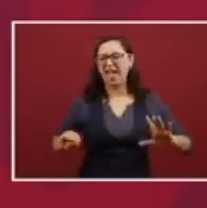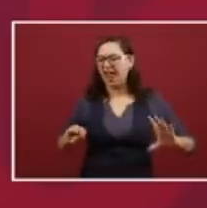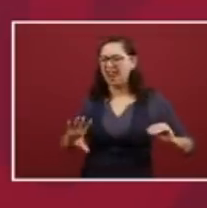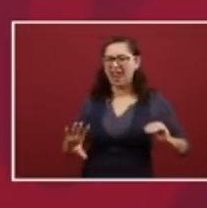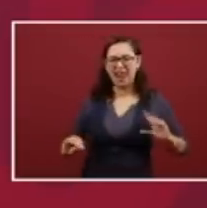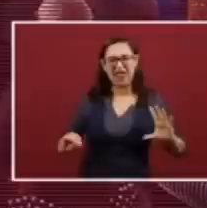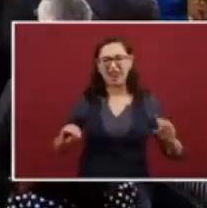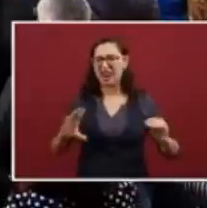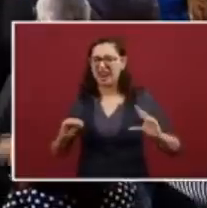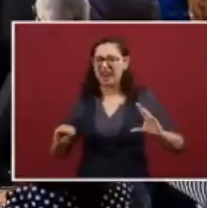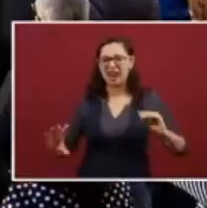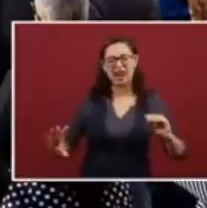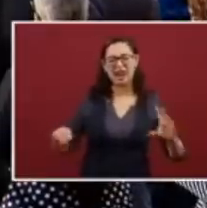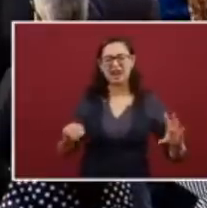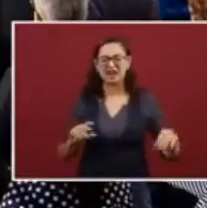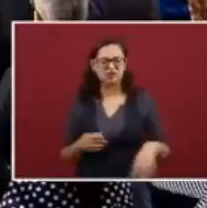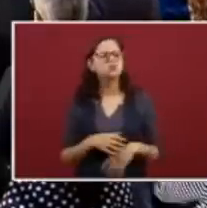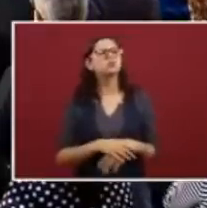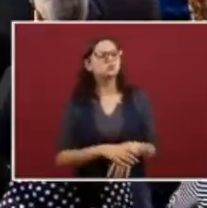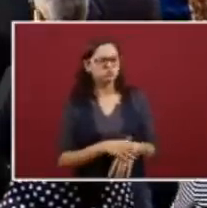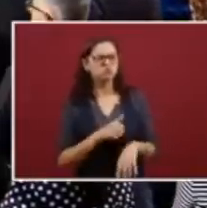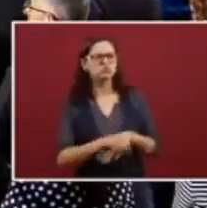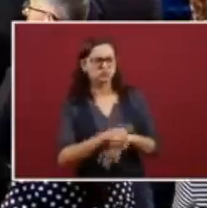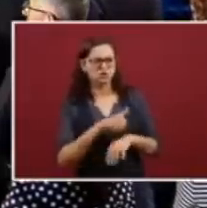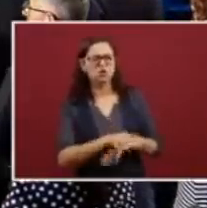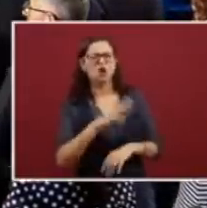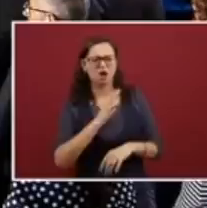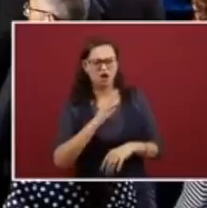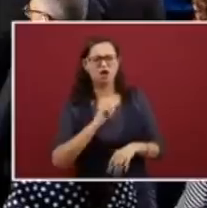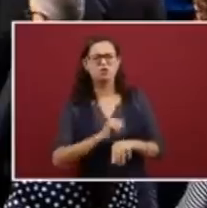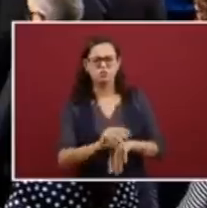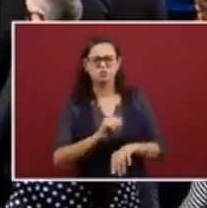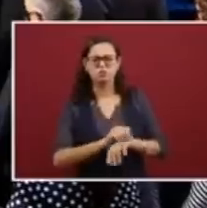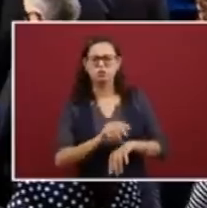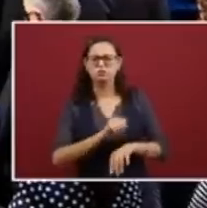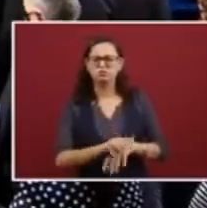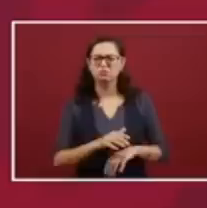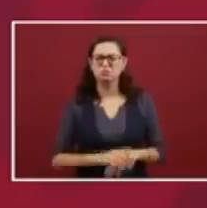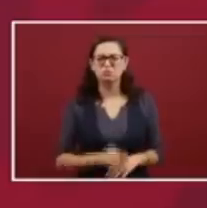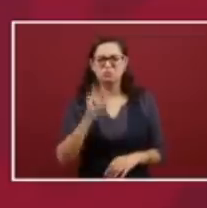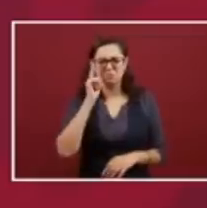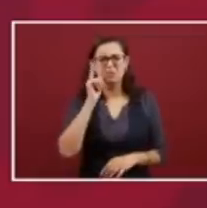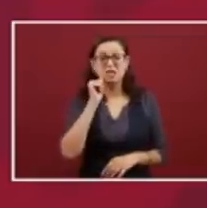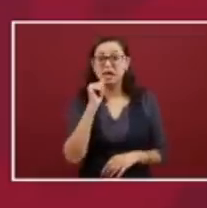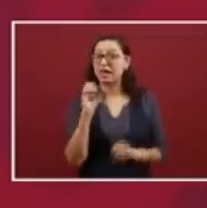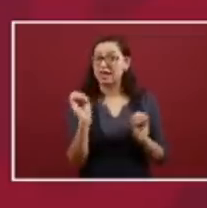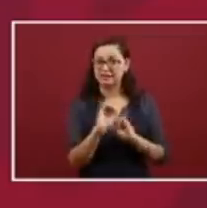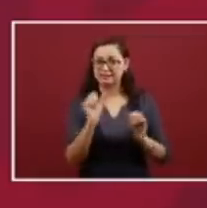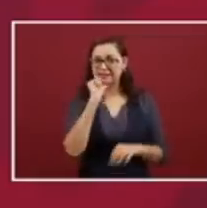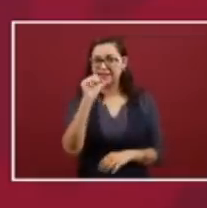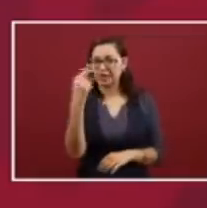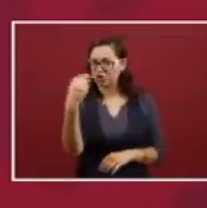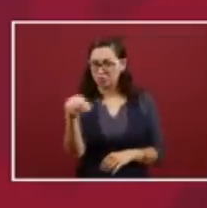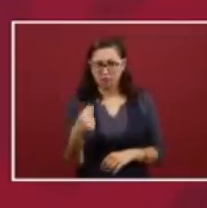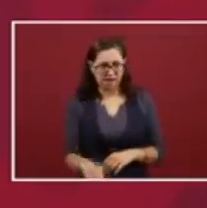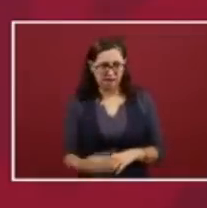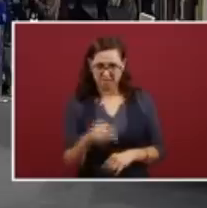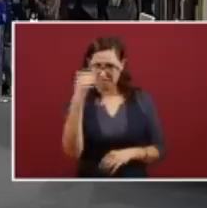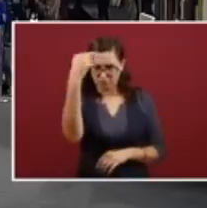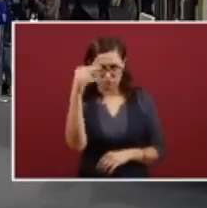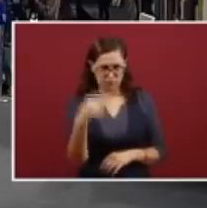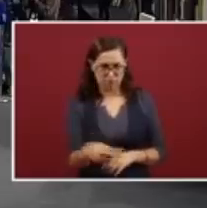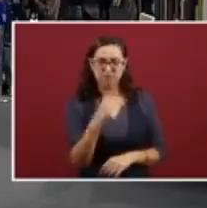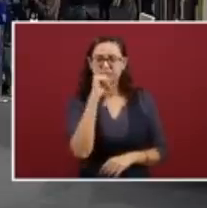sí con números los números y mañana sin nombres y nombres